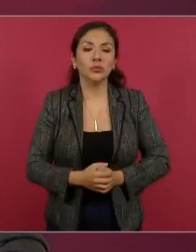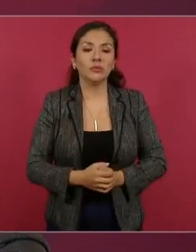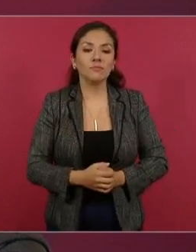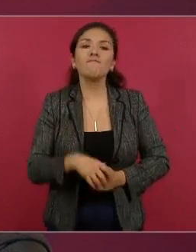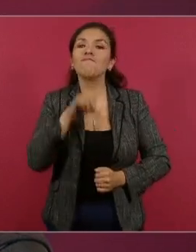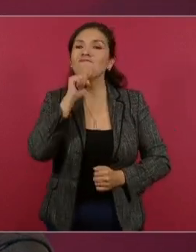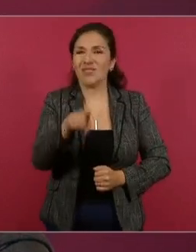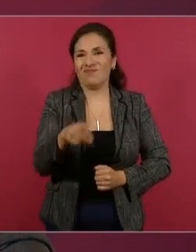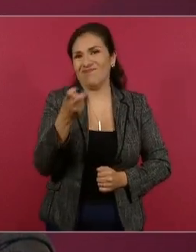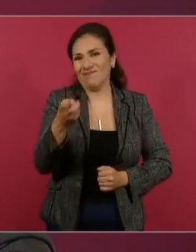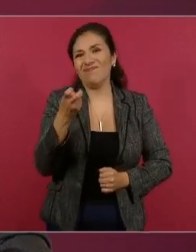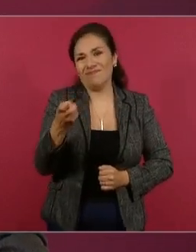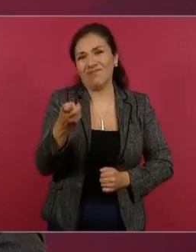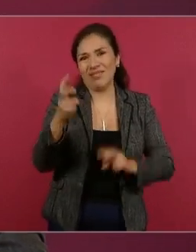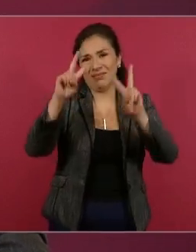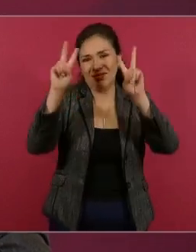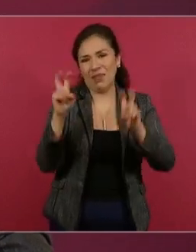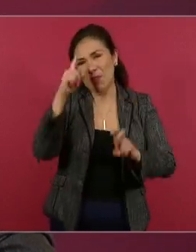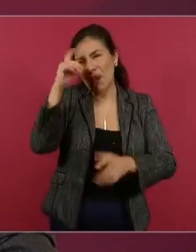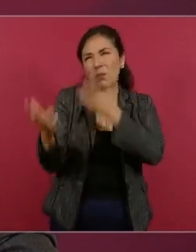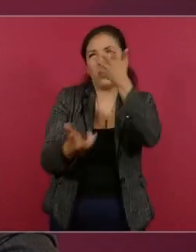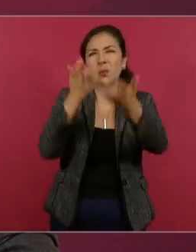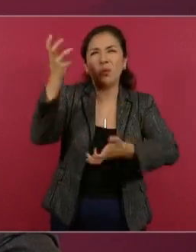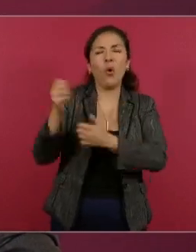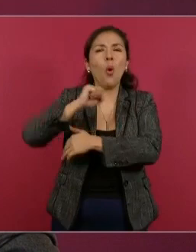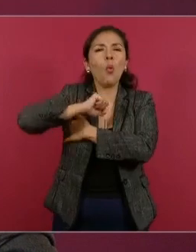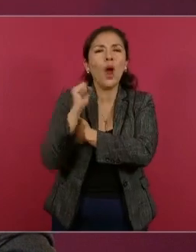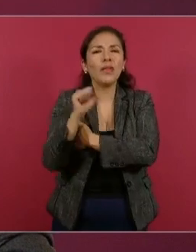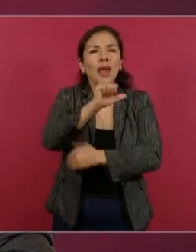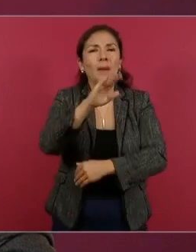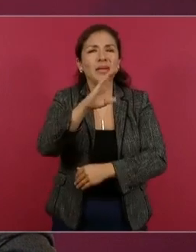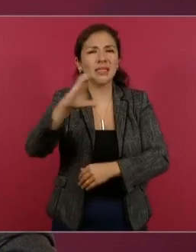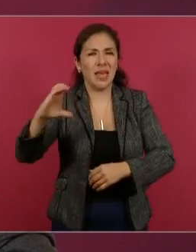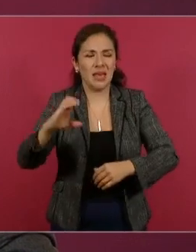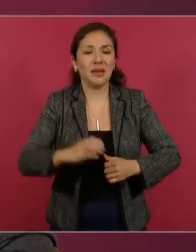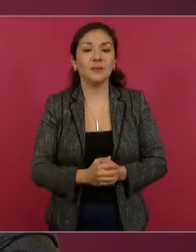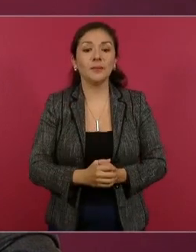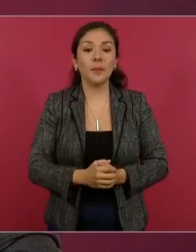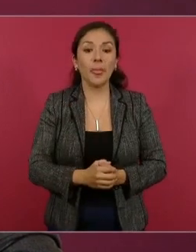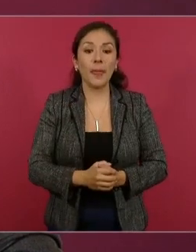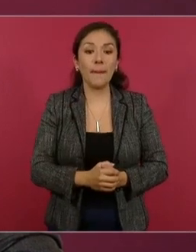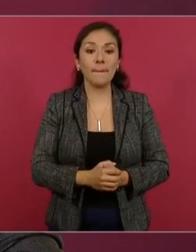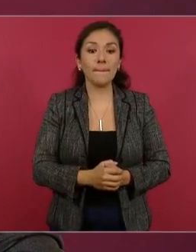lo de el incendio en la guardería ABC.